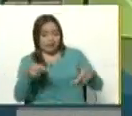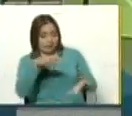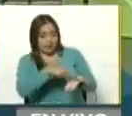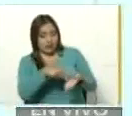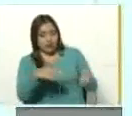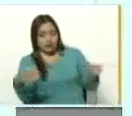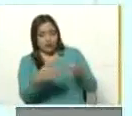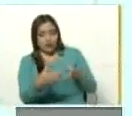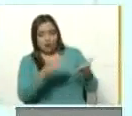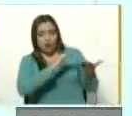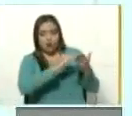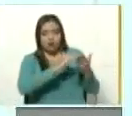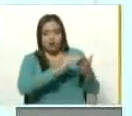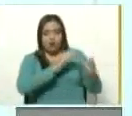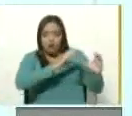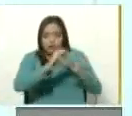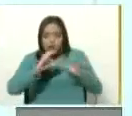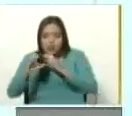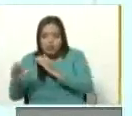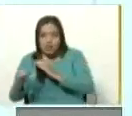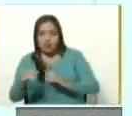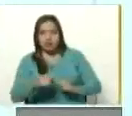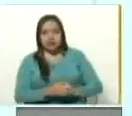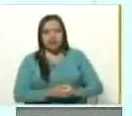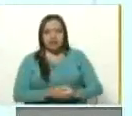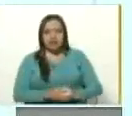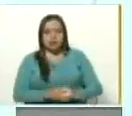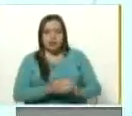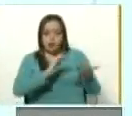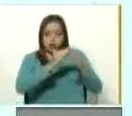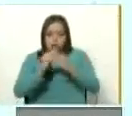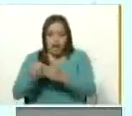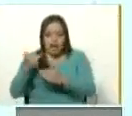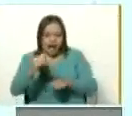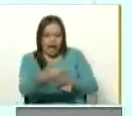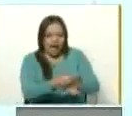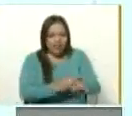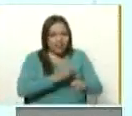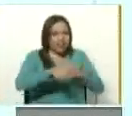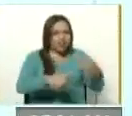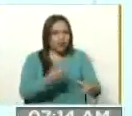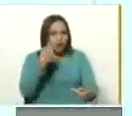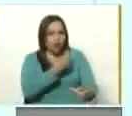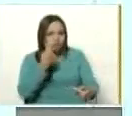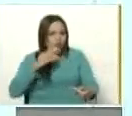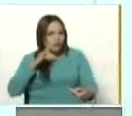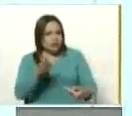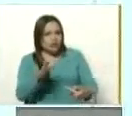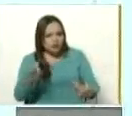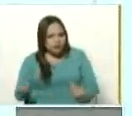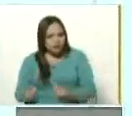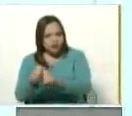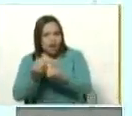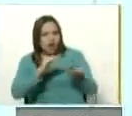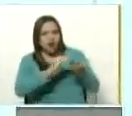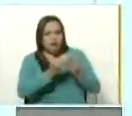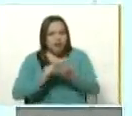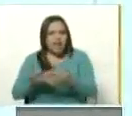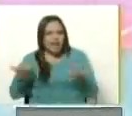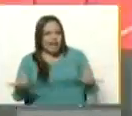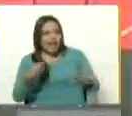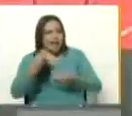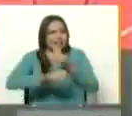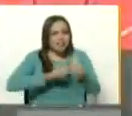medios comunitarios alternativos en ese momento marcó como un antes y un después del compromiso, además, con la comunidad, con lo que estaba ocurriendo, con